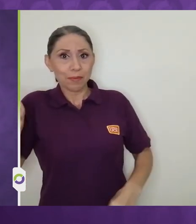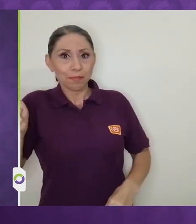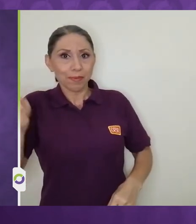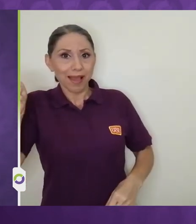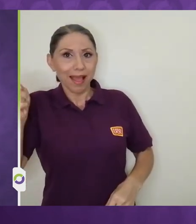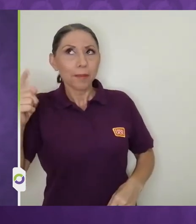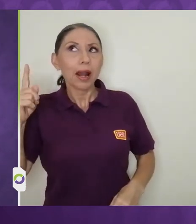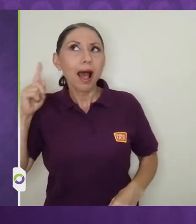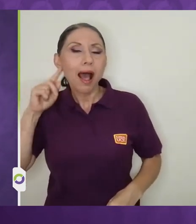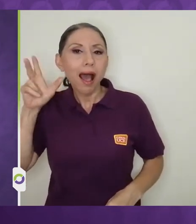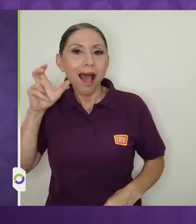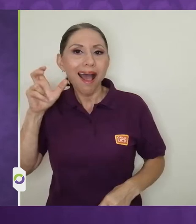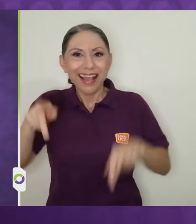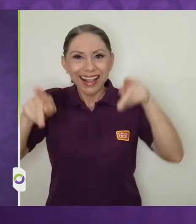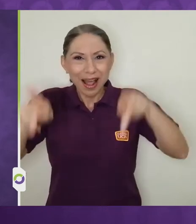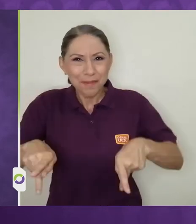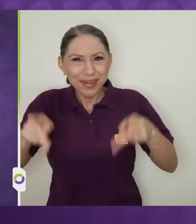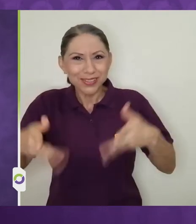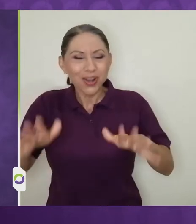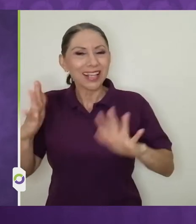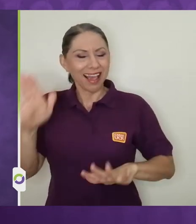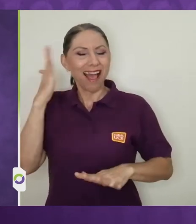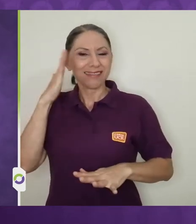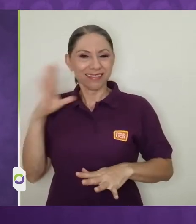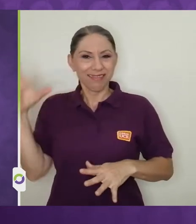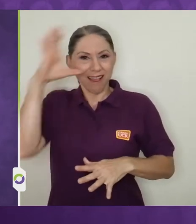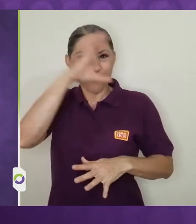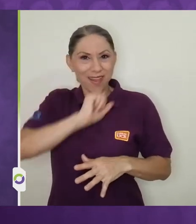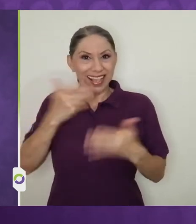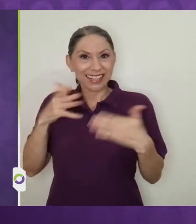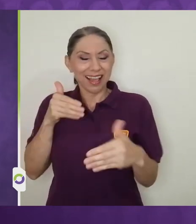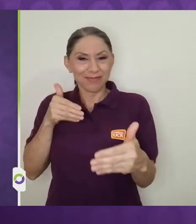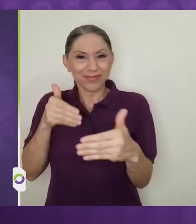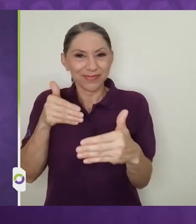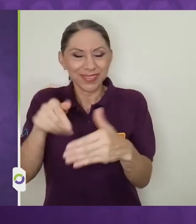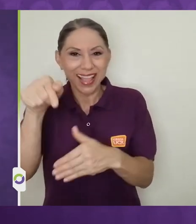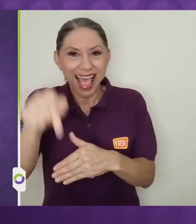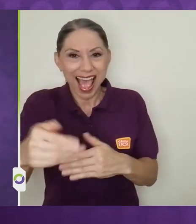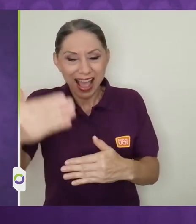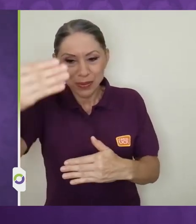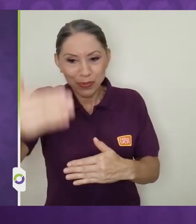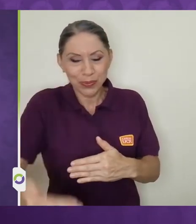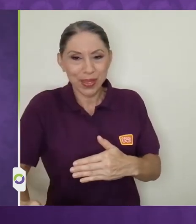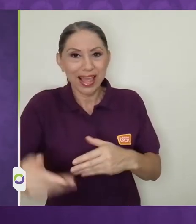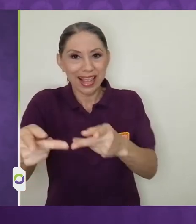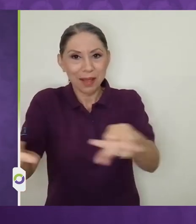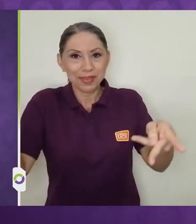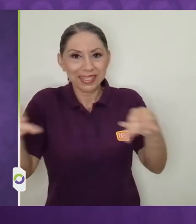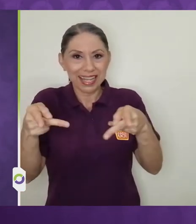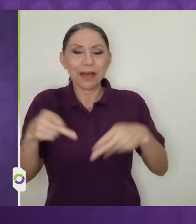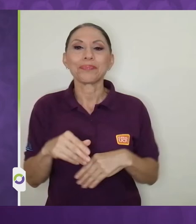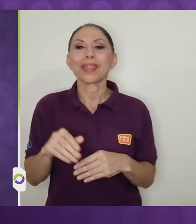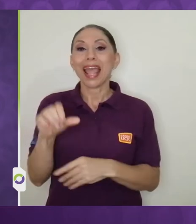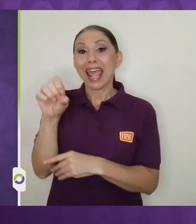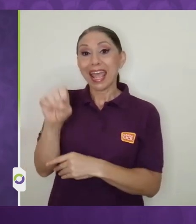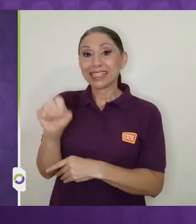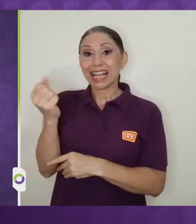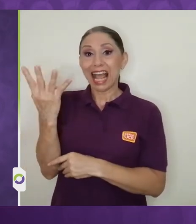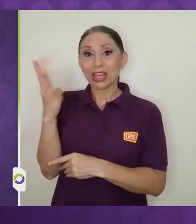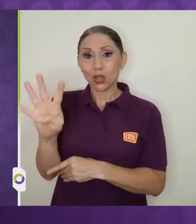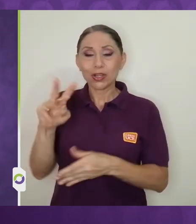una vara de aluminio para indicarle al paranadador que está llegando al borde de la piscina. La